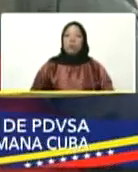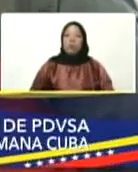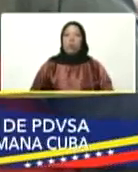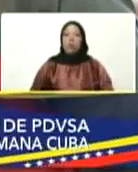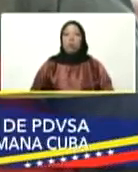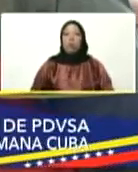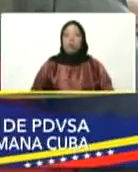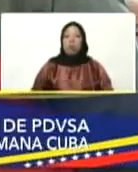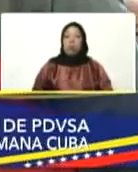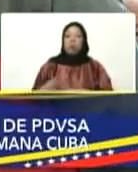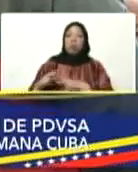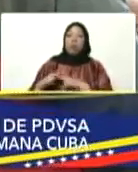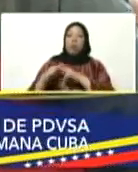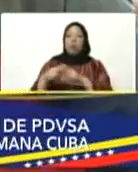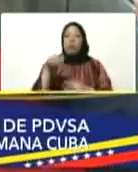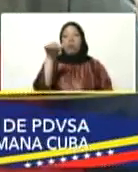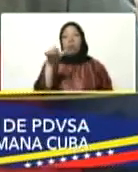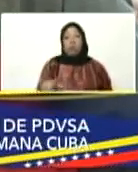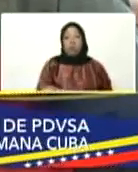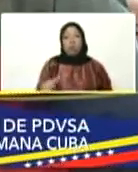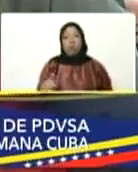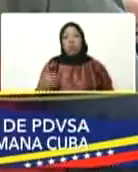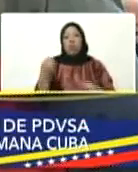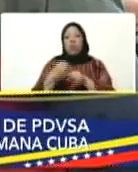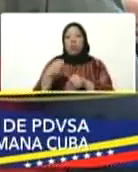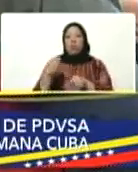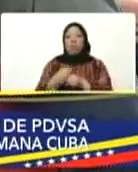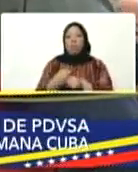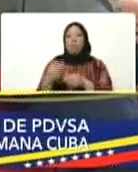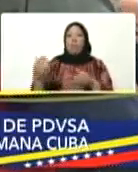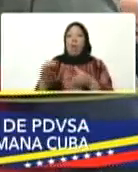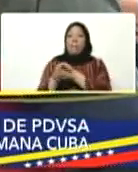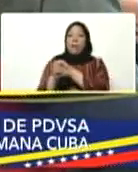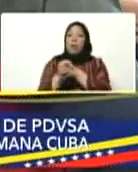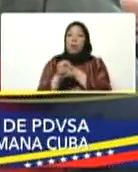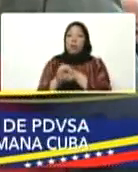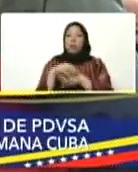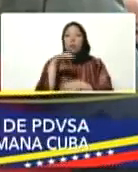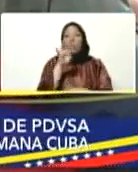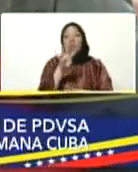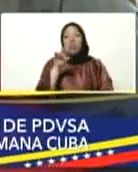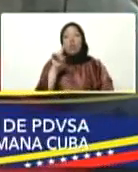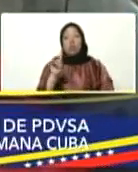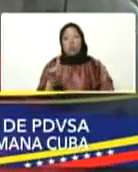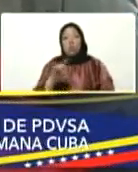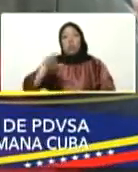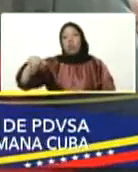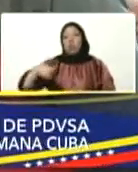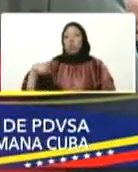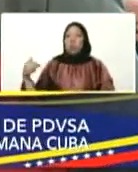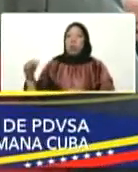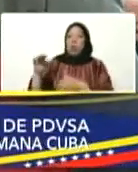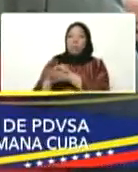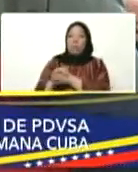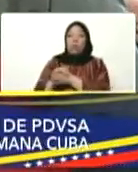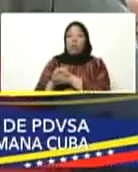con la entrega de la orden a la amistad a 41 de nuestros compañeros